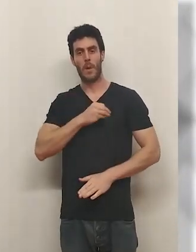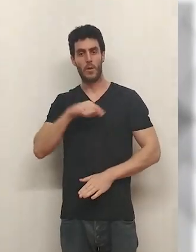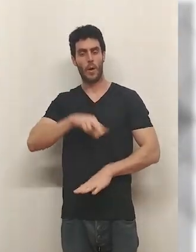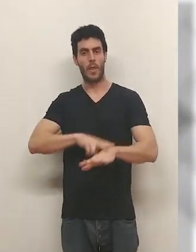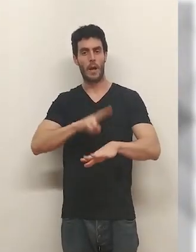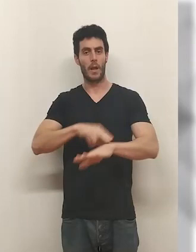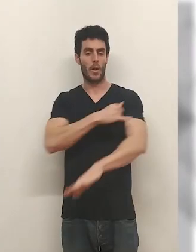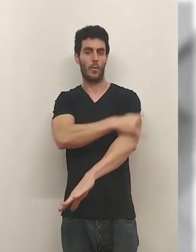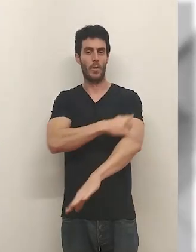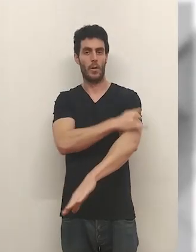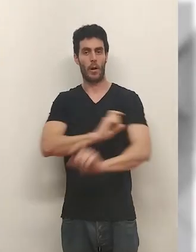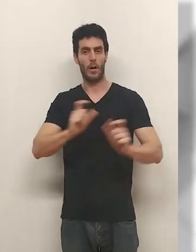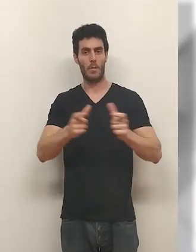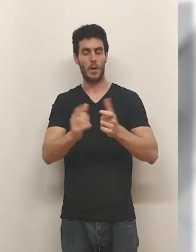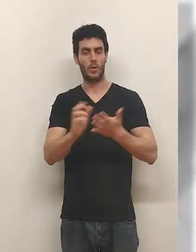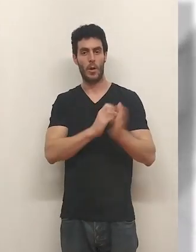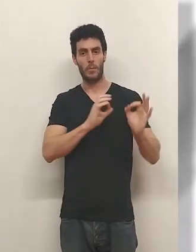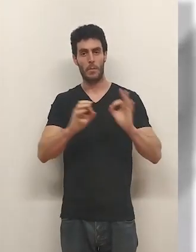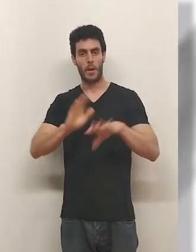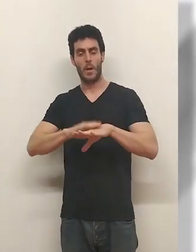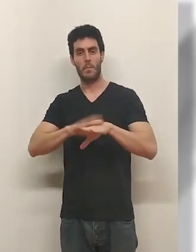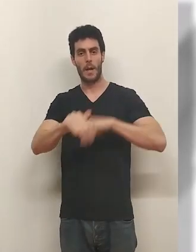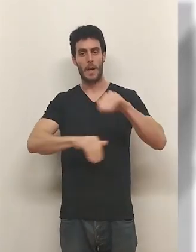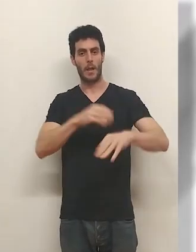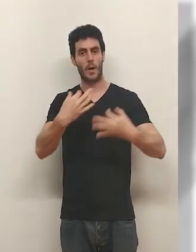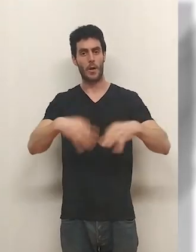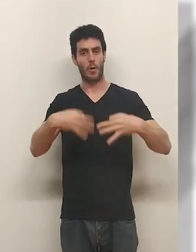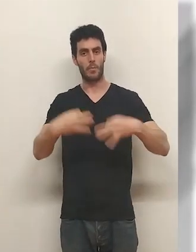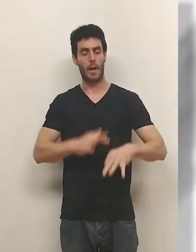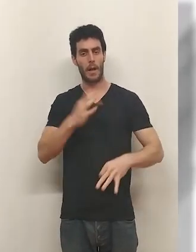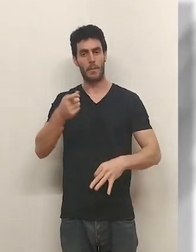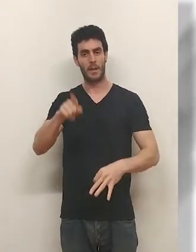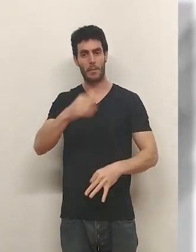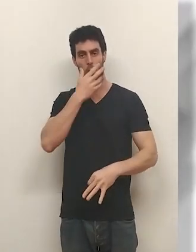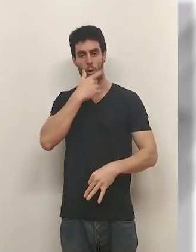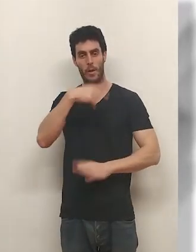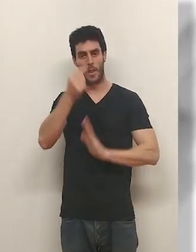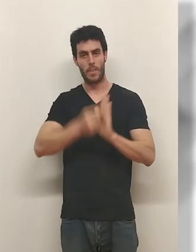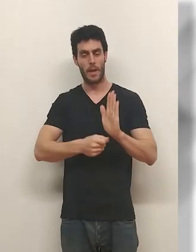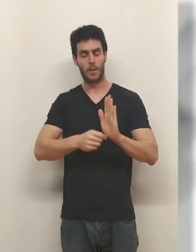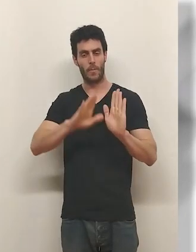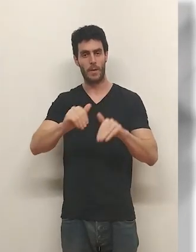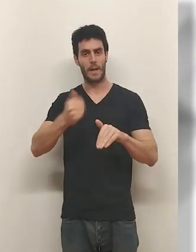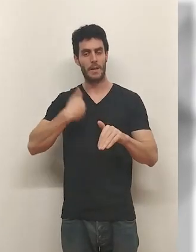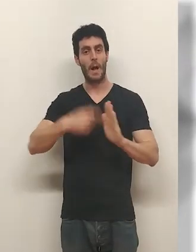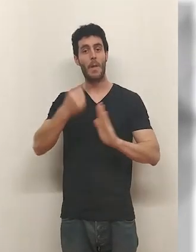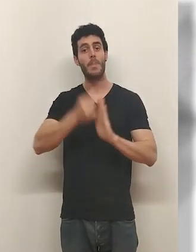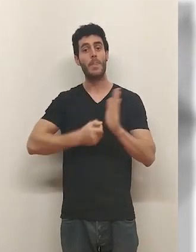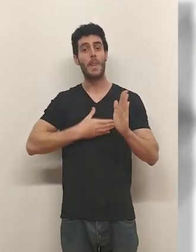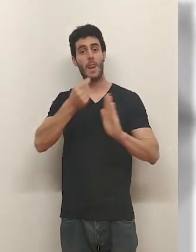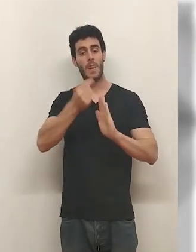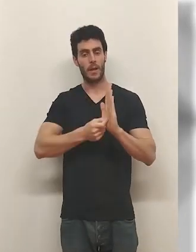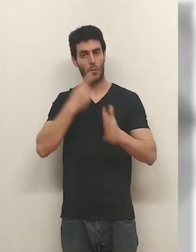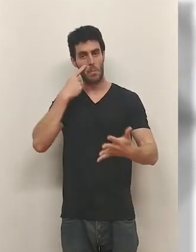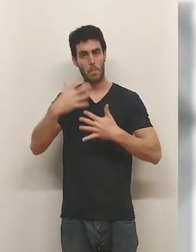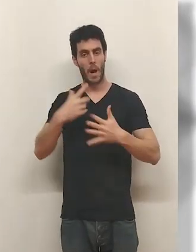gobierno. Y es que todo está ya listo para que las elecciones se celebren con total normalidad. Además, hemos conocido los datos definitivos del censo, entre los